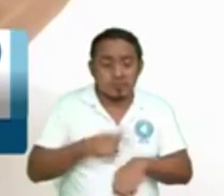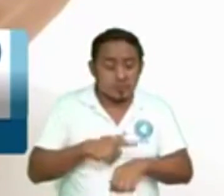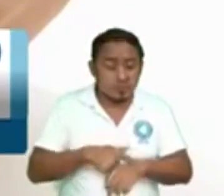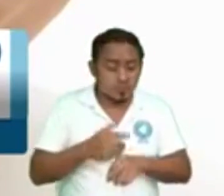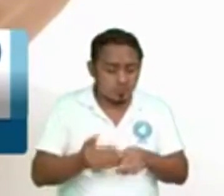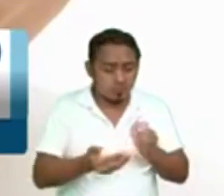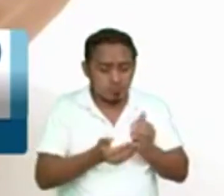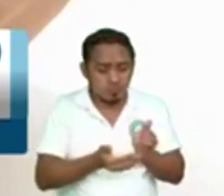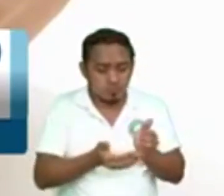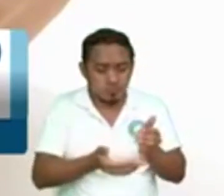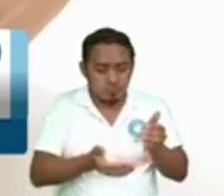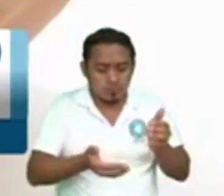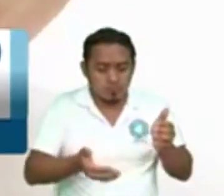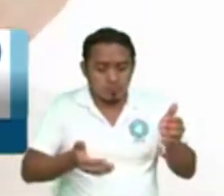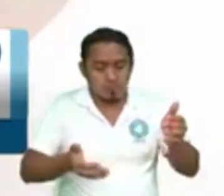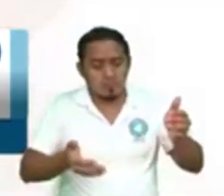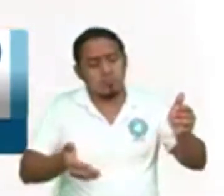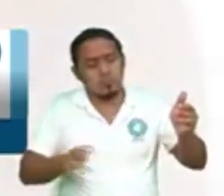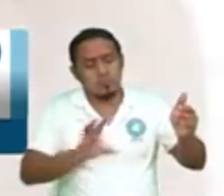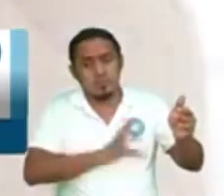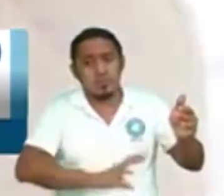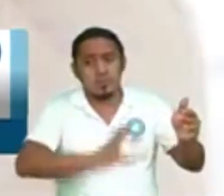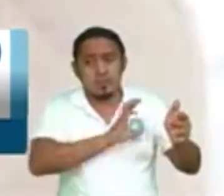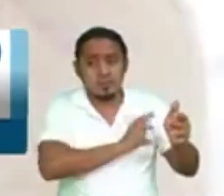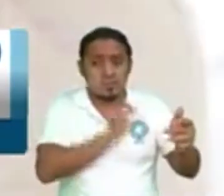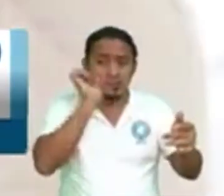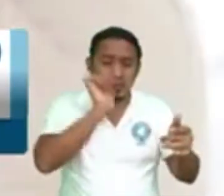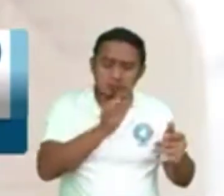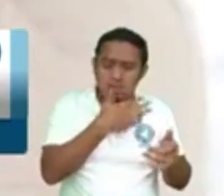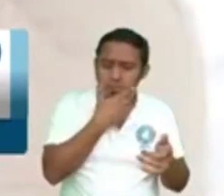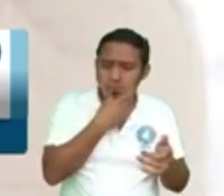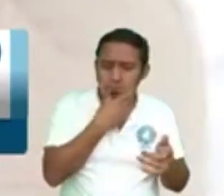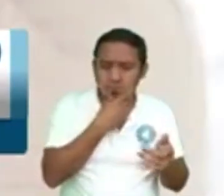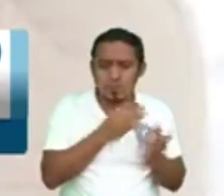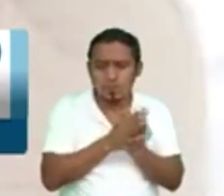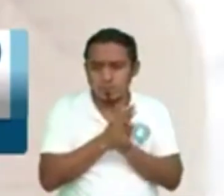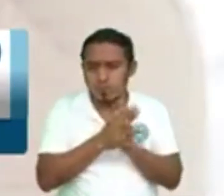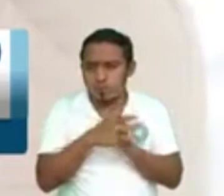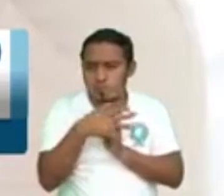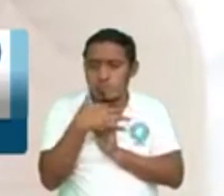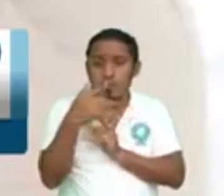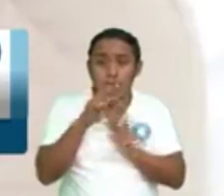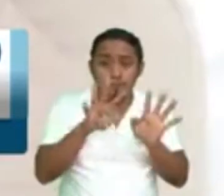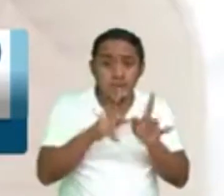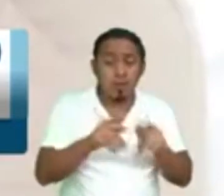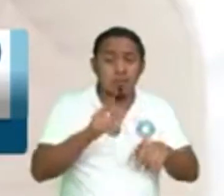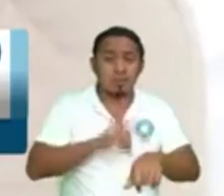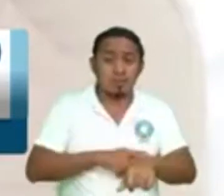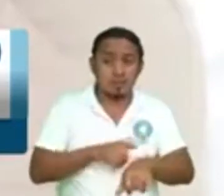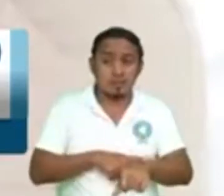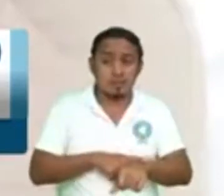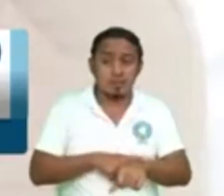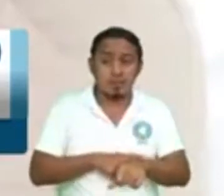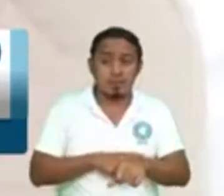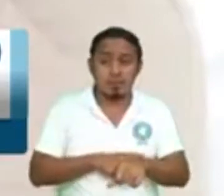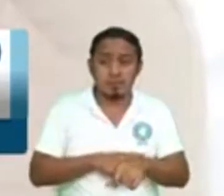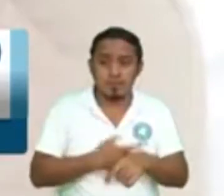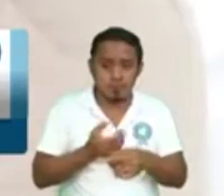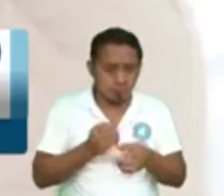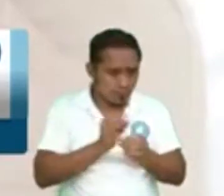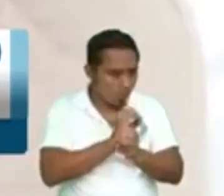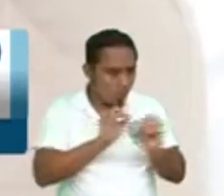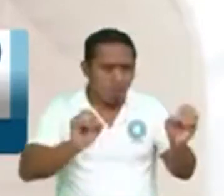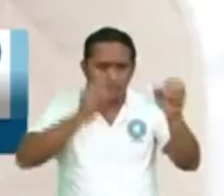creciendo, ciertas características físicas nos haga sospechar. Entonces lo ideal es, si la paciente tiene el antecedente, aunque aparentemente esté todo